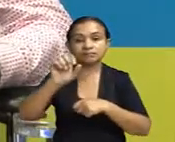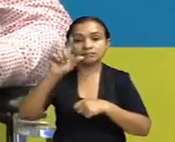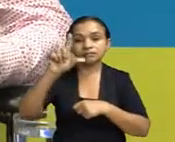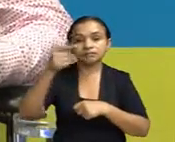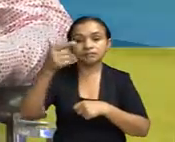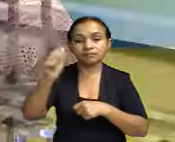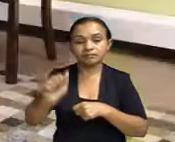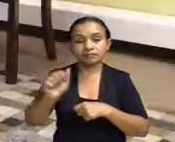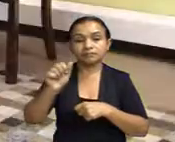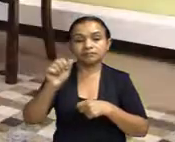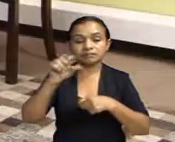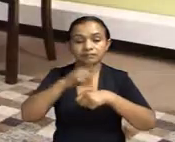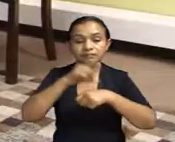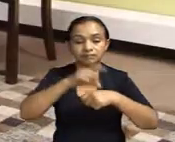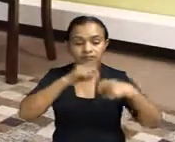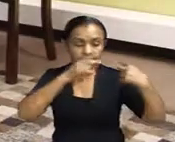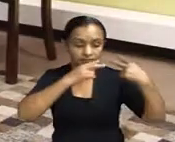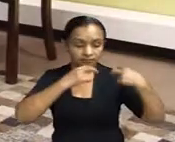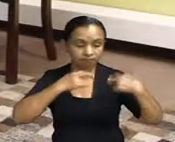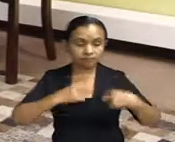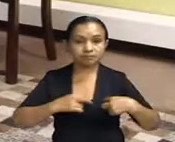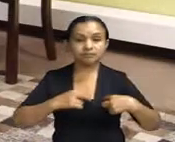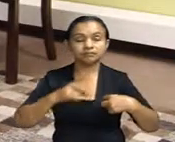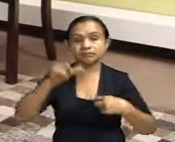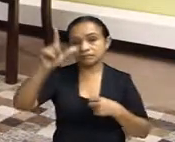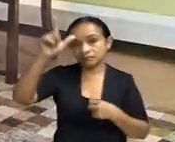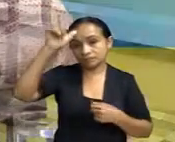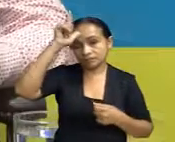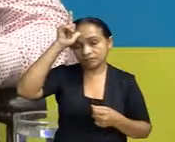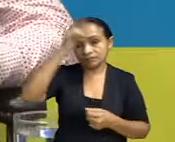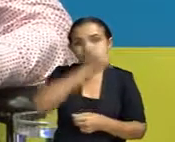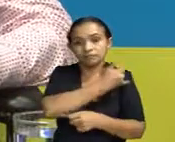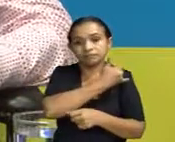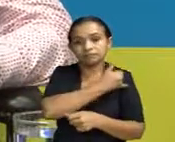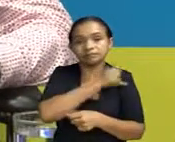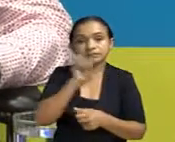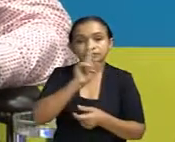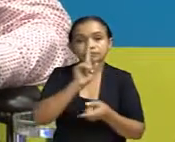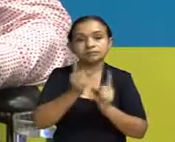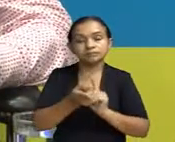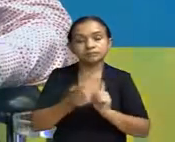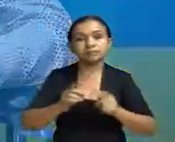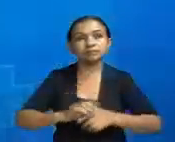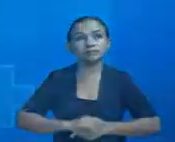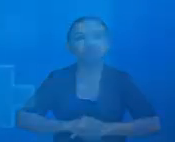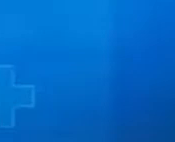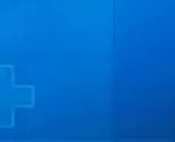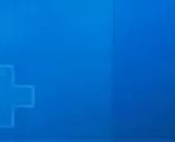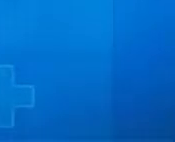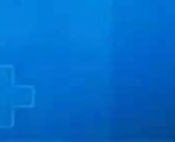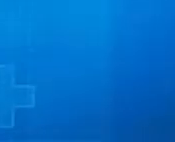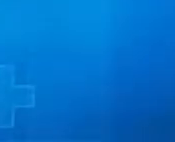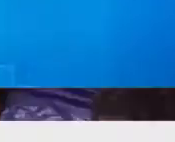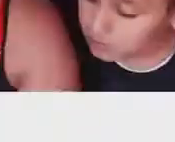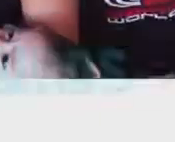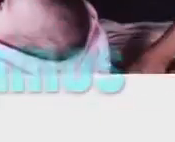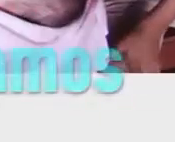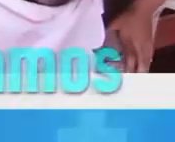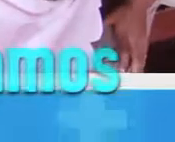Acevedo, quien es cardióloga del Hospital Alemán Nicaragüense. Usted no le cambie de canal, ya regresamos.